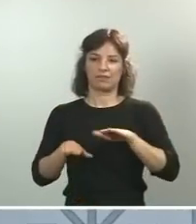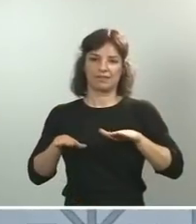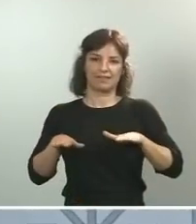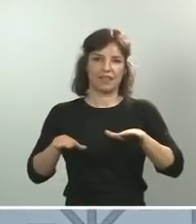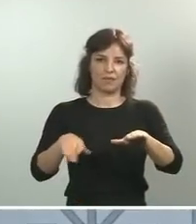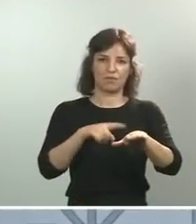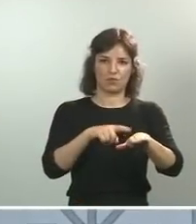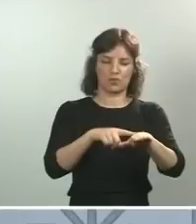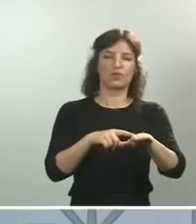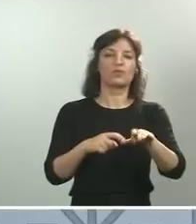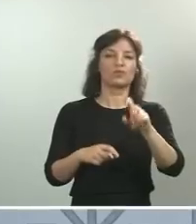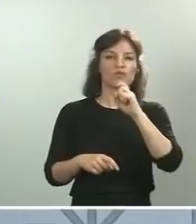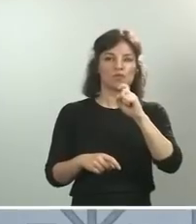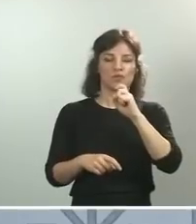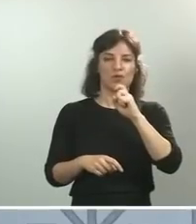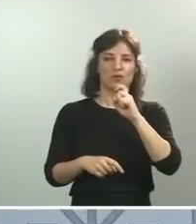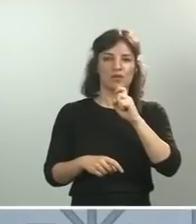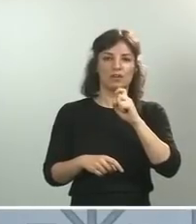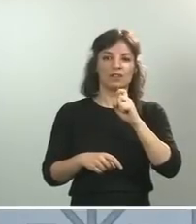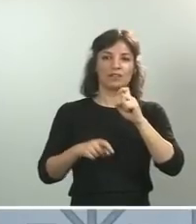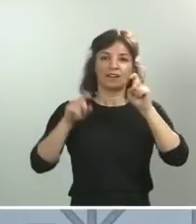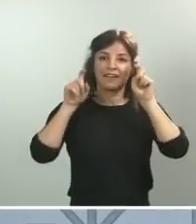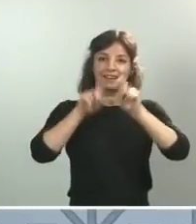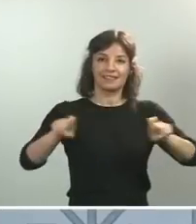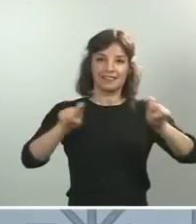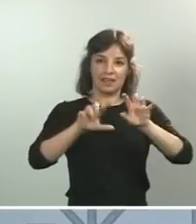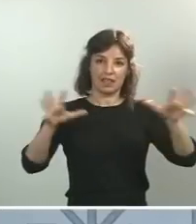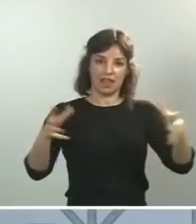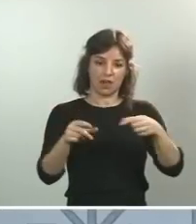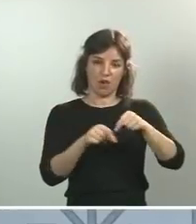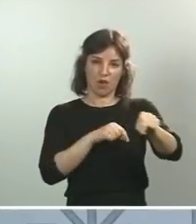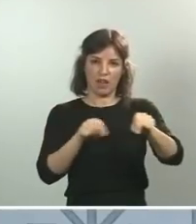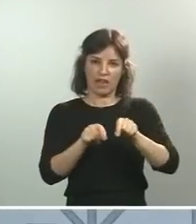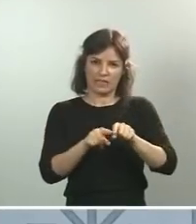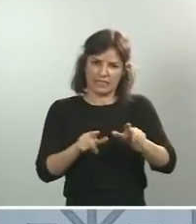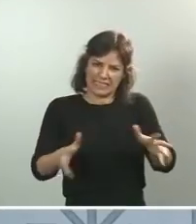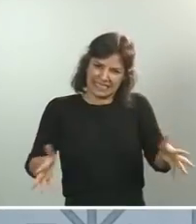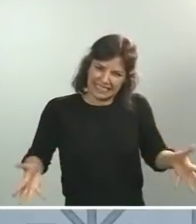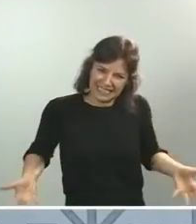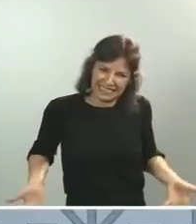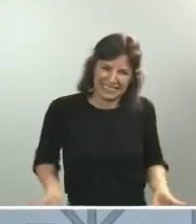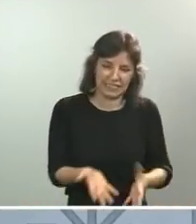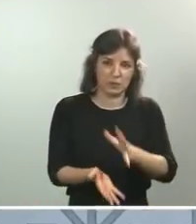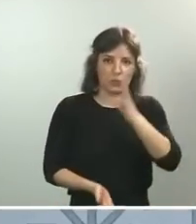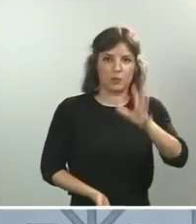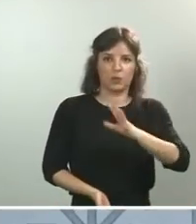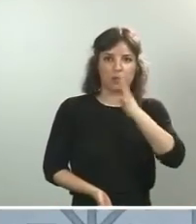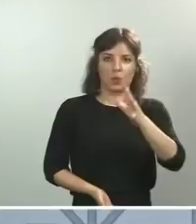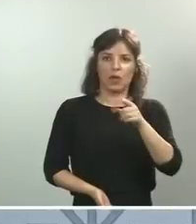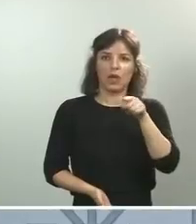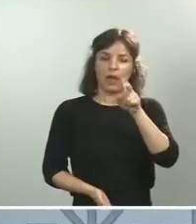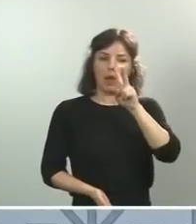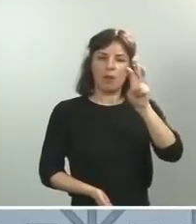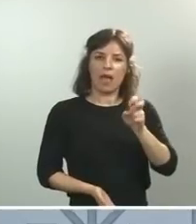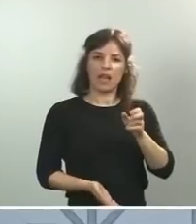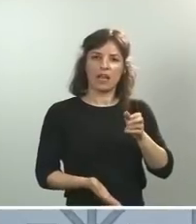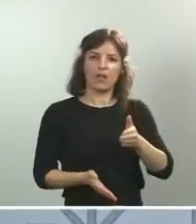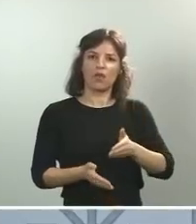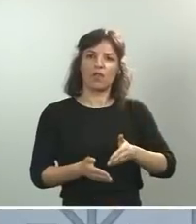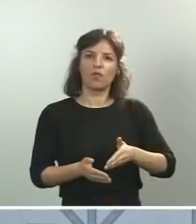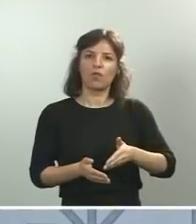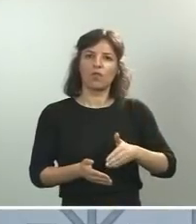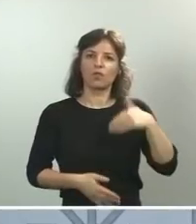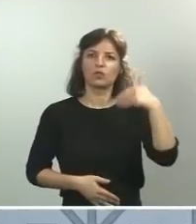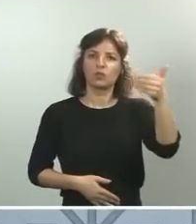en la enseñanza online que abre una vía de futuro, no que todo tenga que ser online o vaya a ser